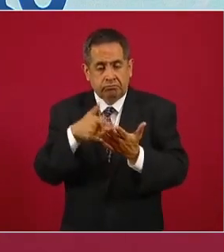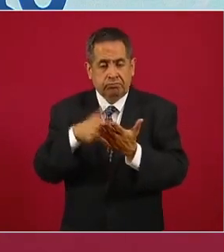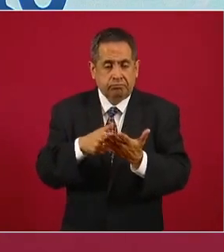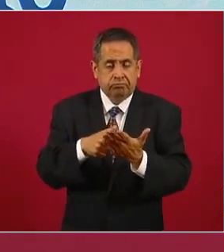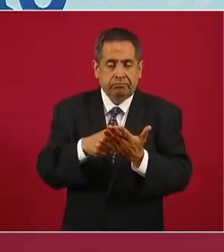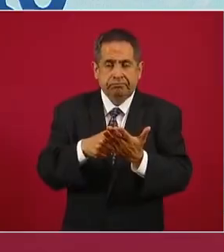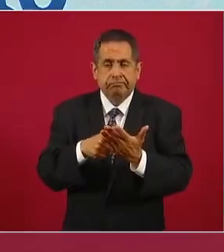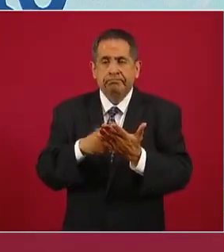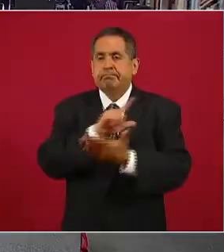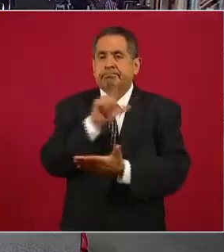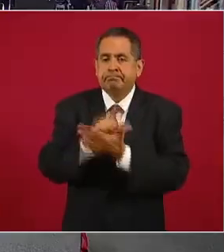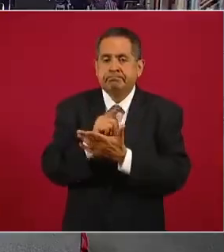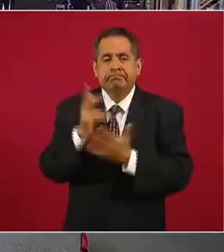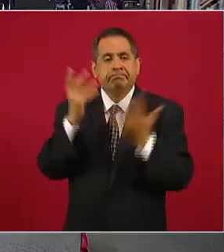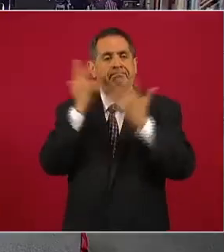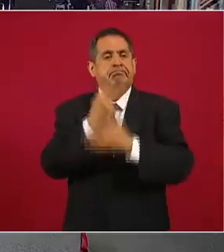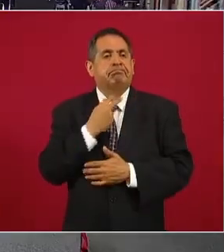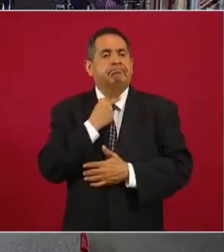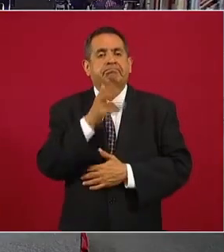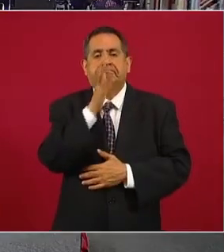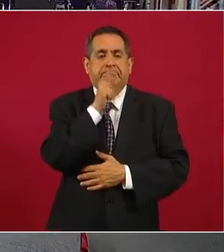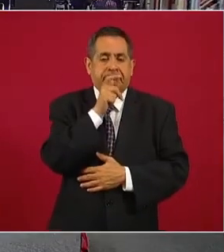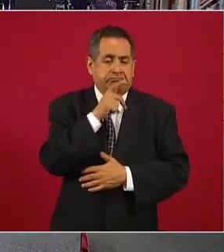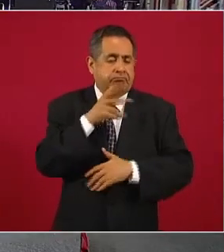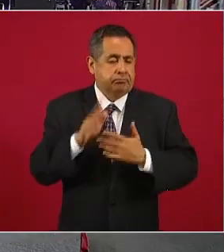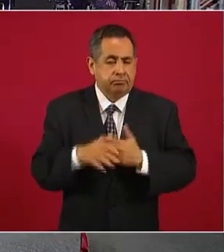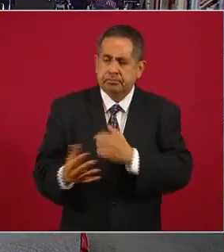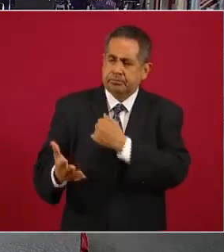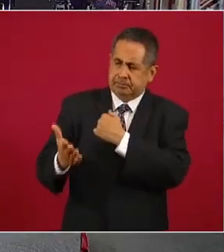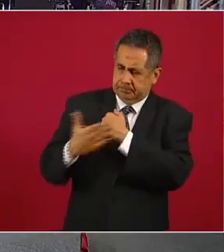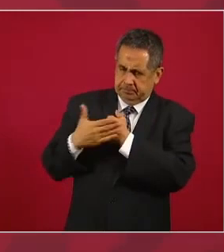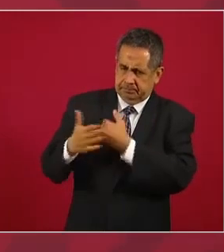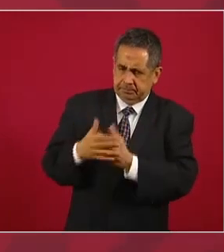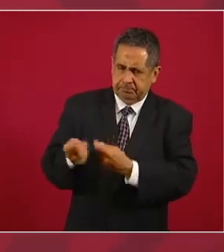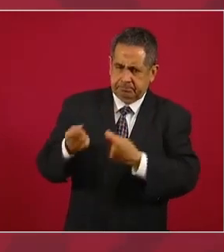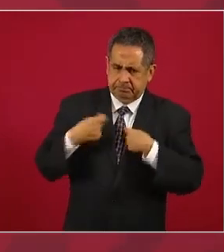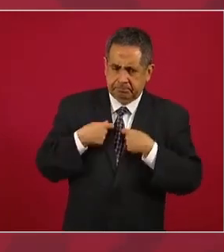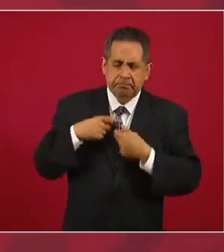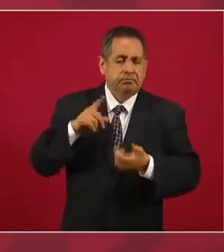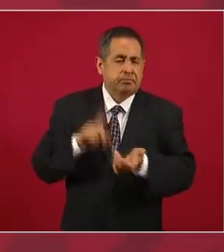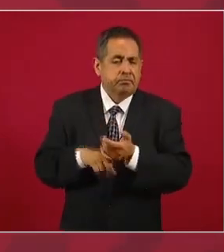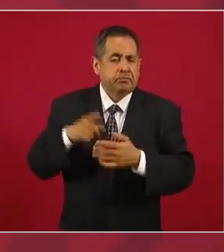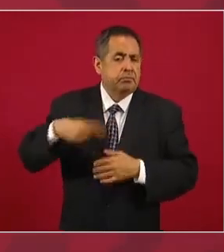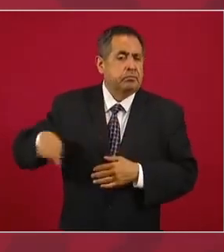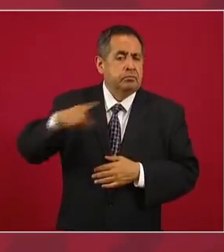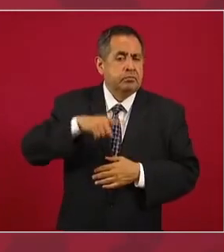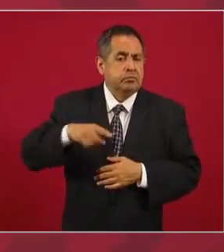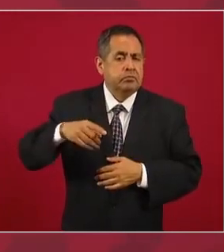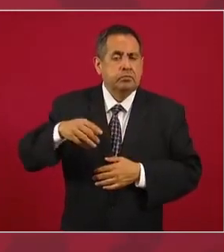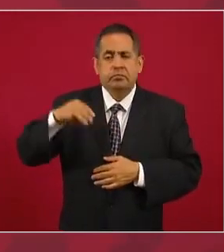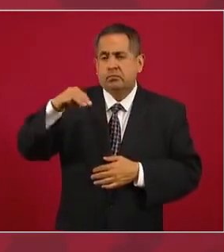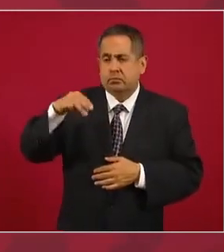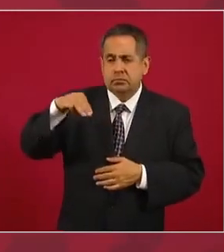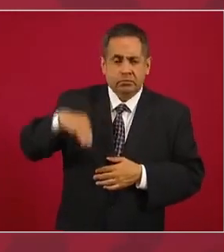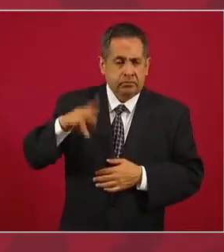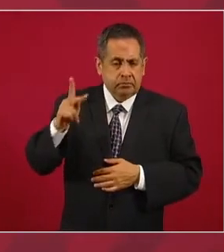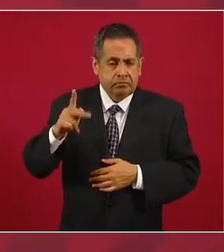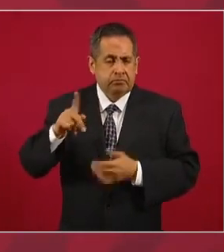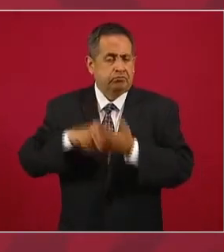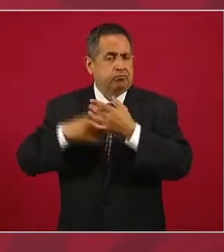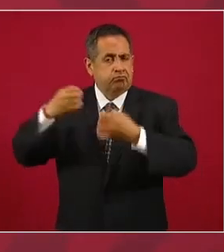impedimentos, limitaciones, pero que nos los digan los ministerios públicos,